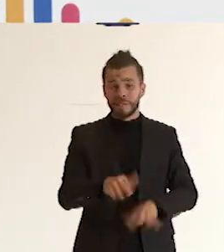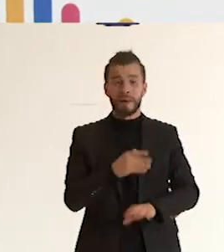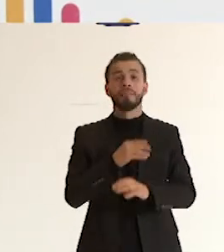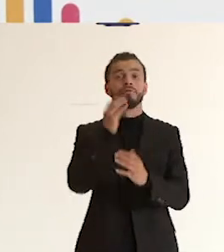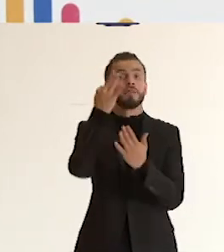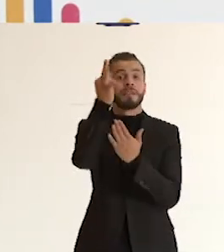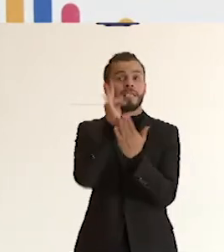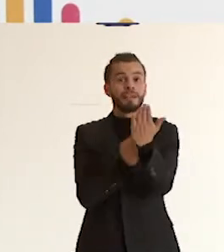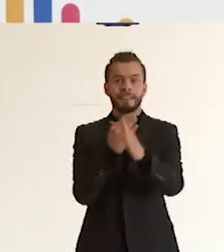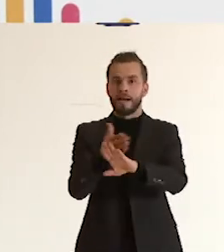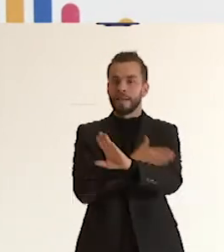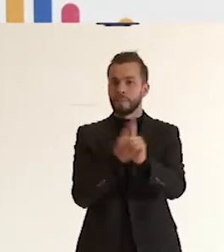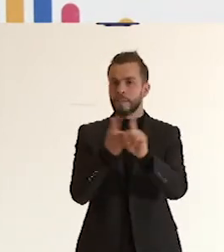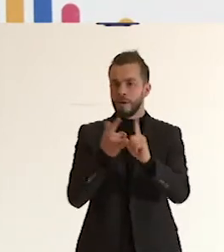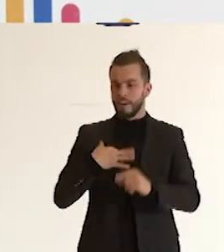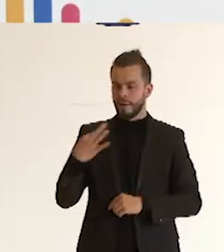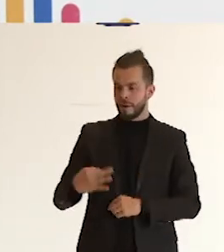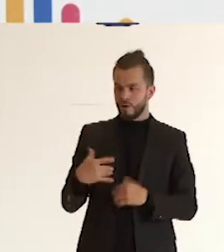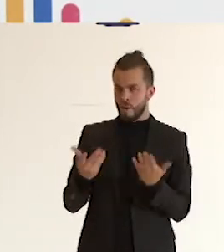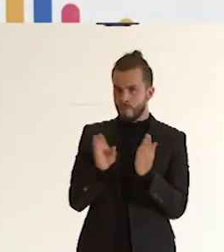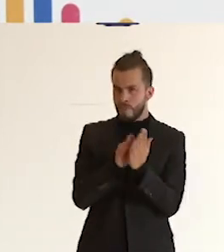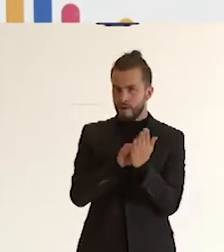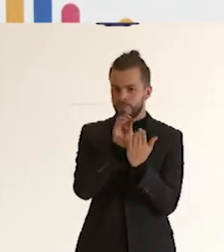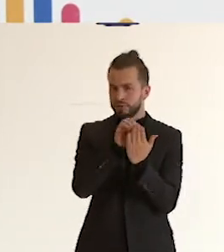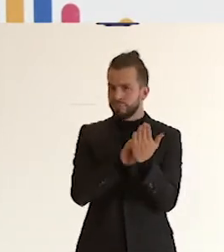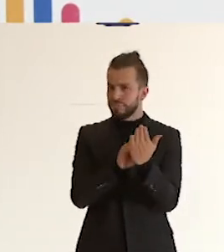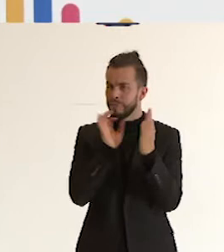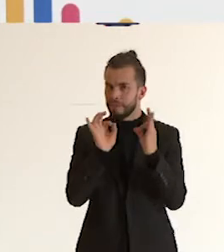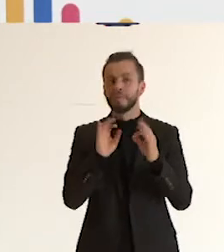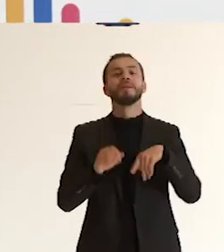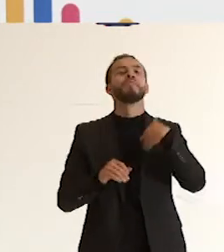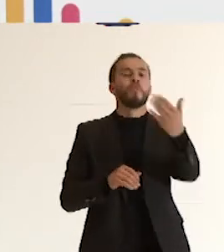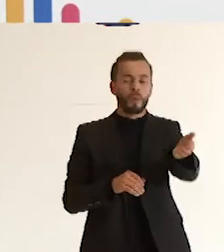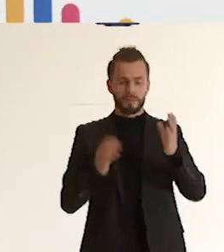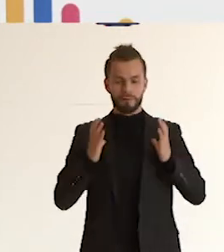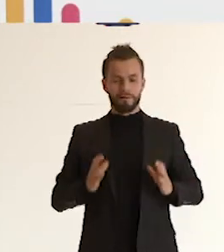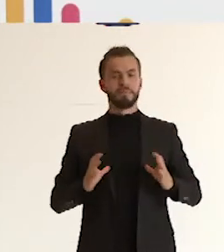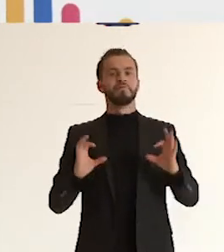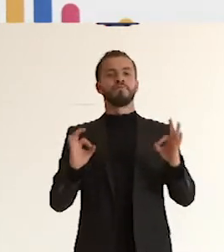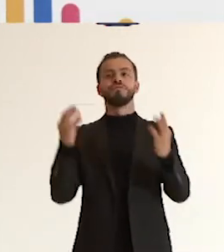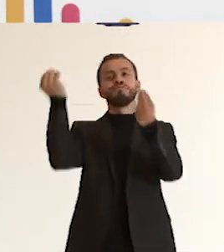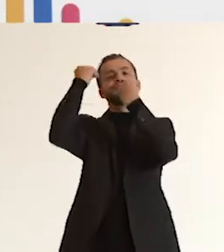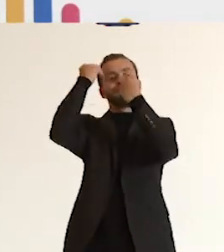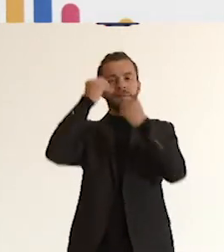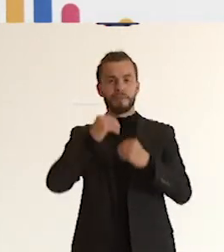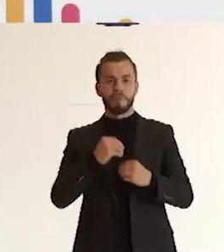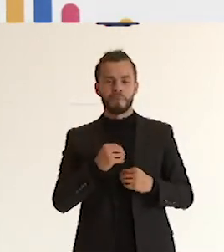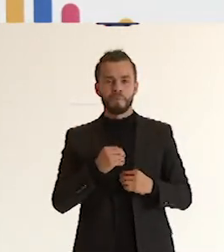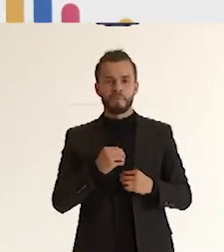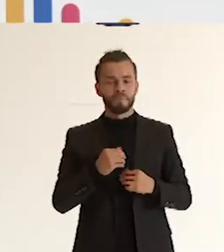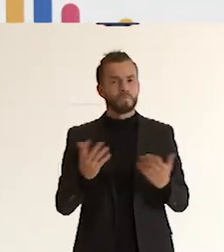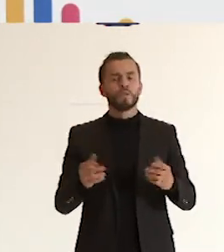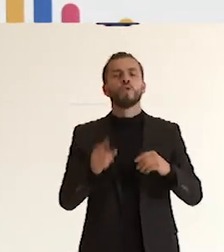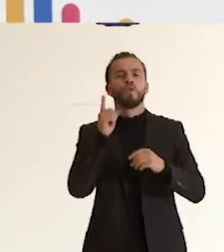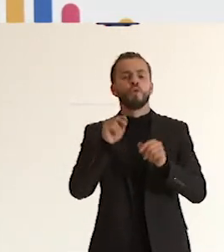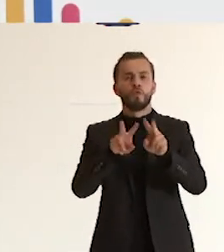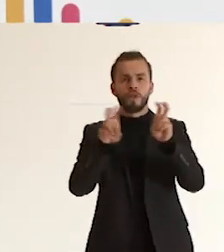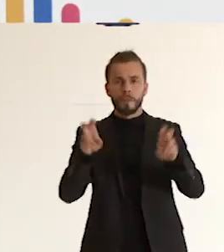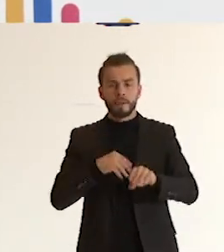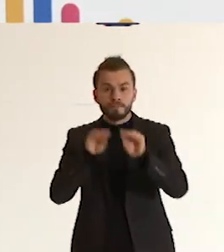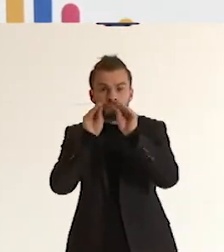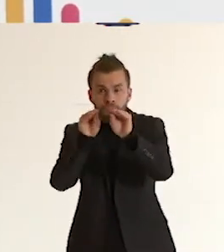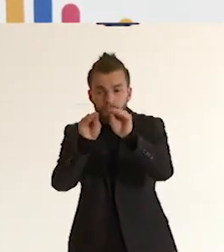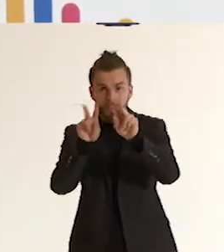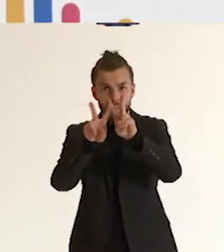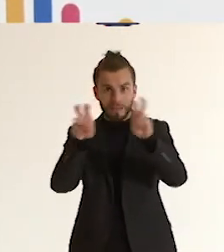del profesional como ciudadano obviamente uno de los elementos que trabajamos de manera transversal son las herramientas de deliberación ética